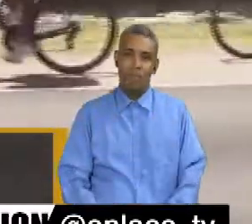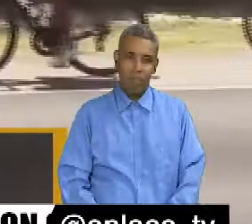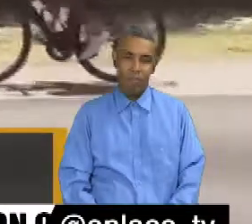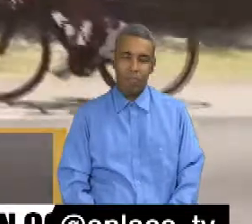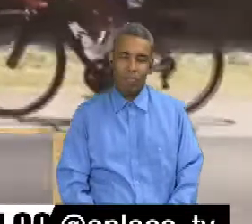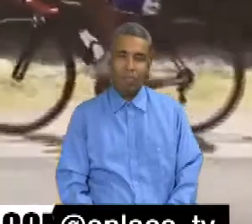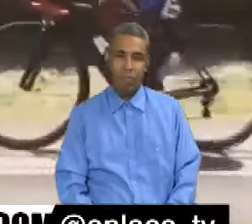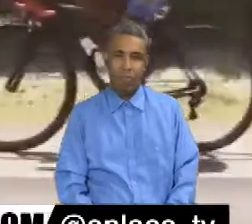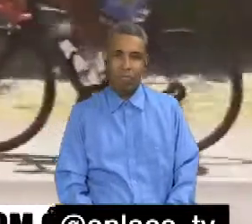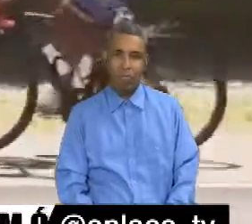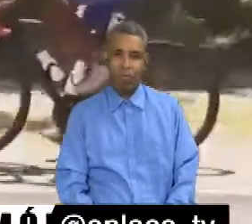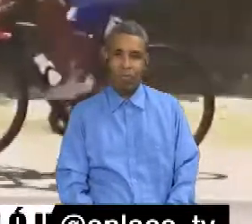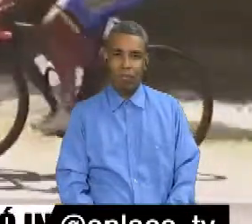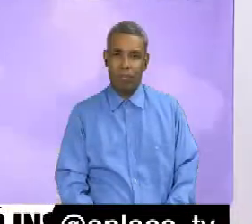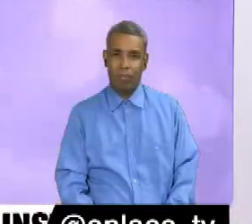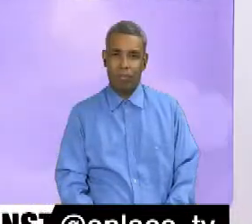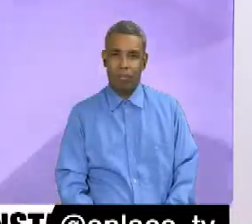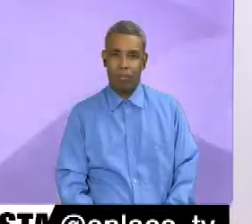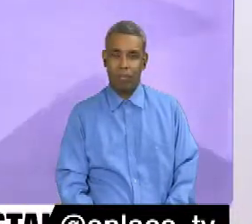a nivel mundial.